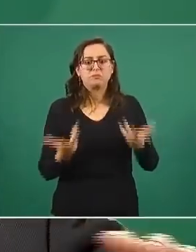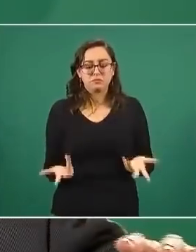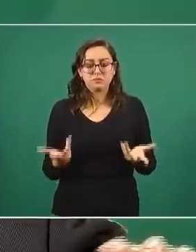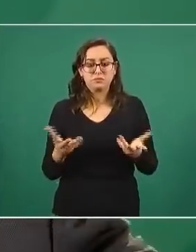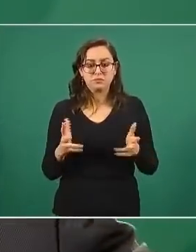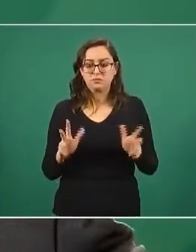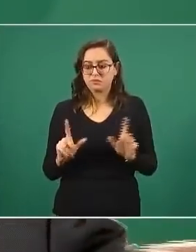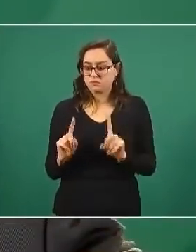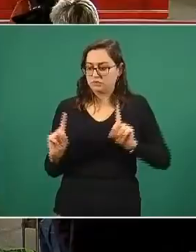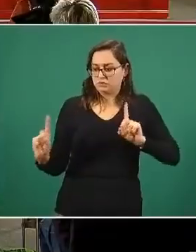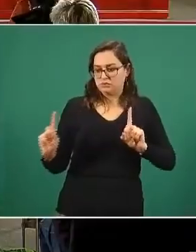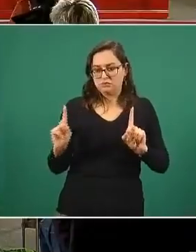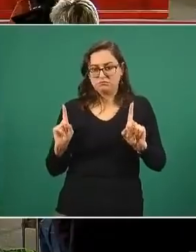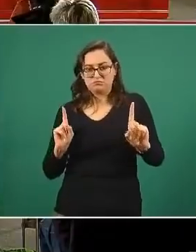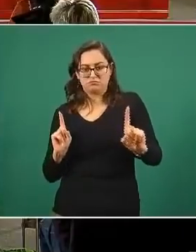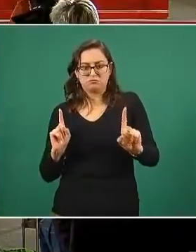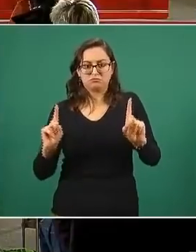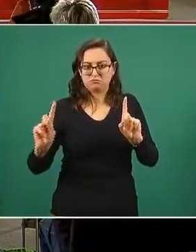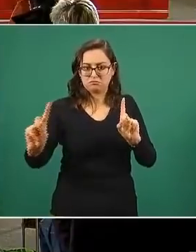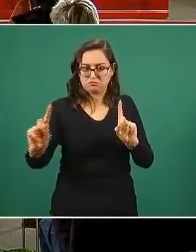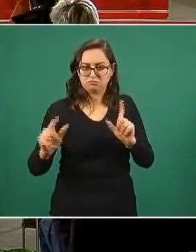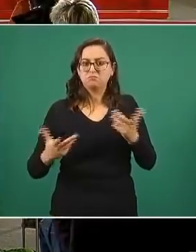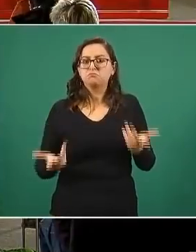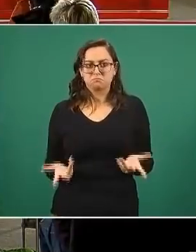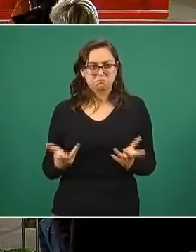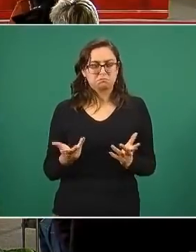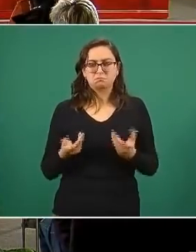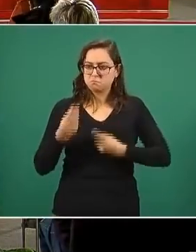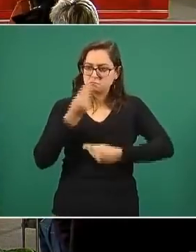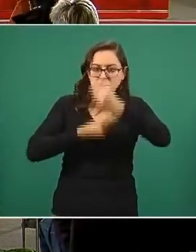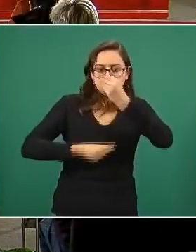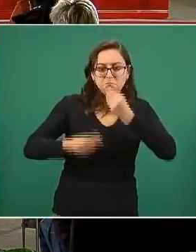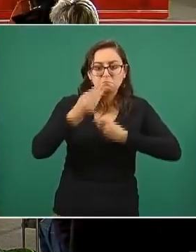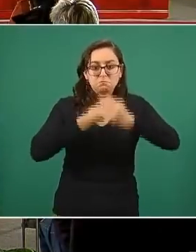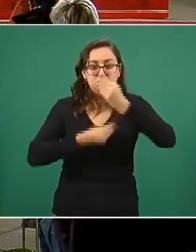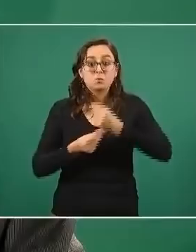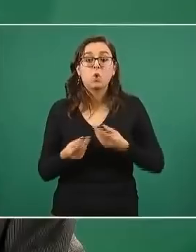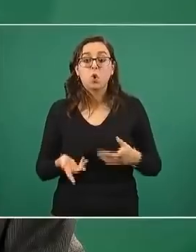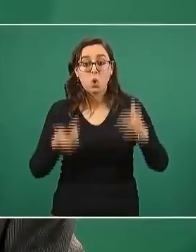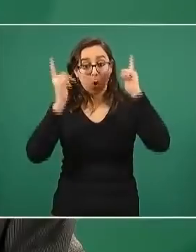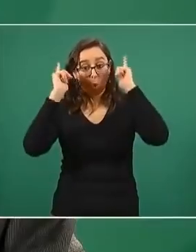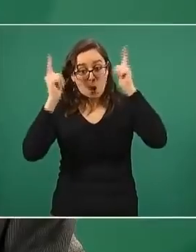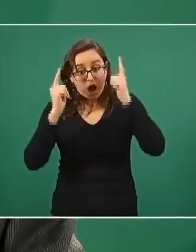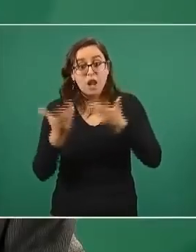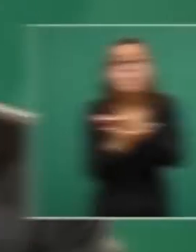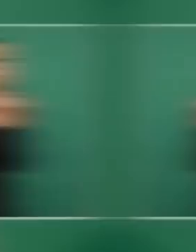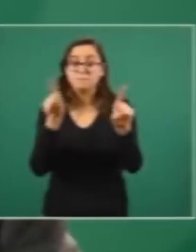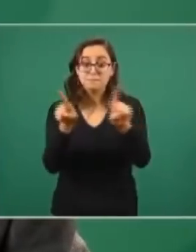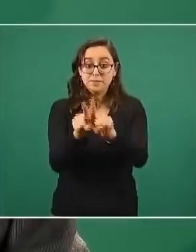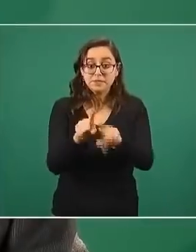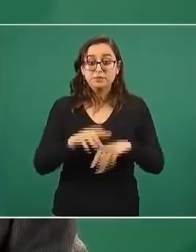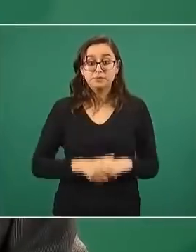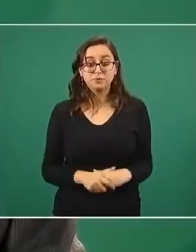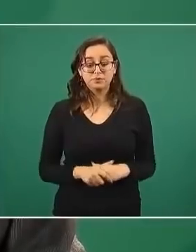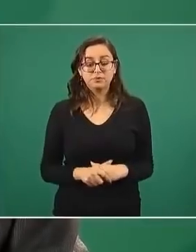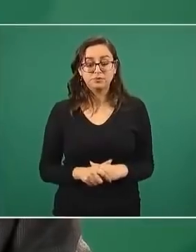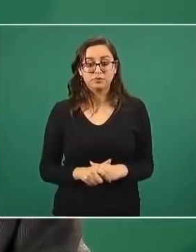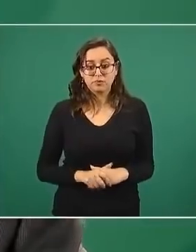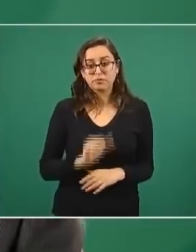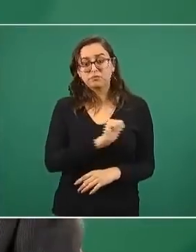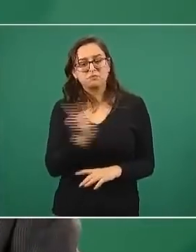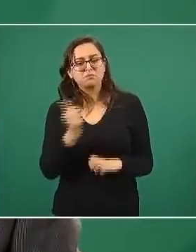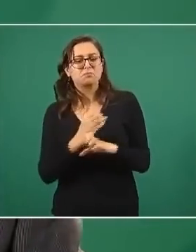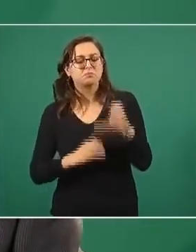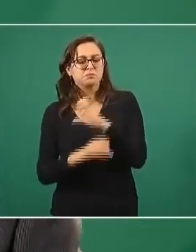y cuidamos este tipo de aspectos y esto esperamos que lo haya hecho la gran mayoría de las personas destacó que en